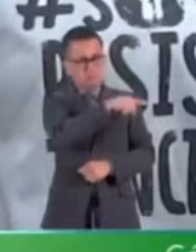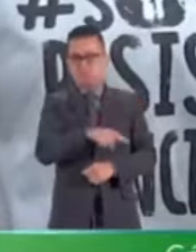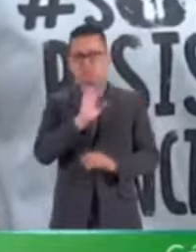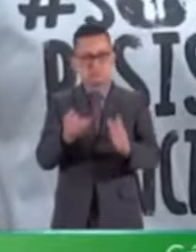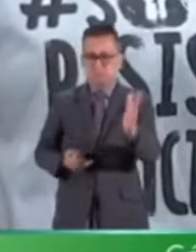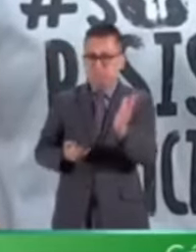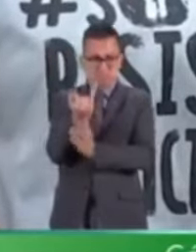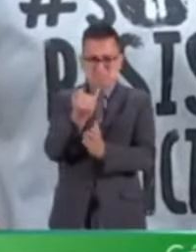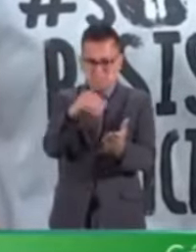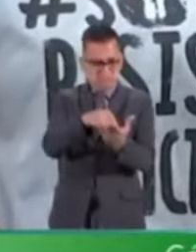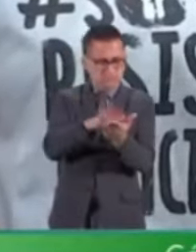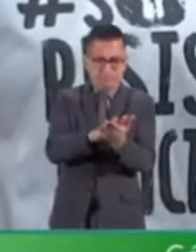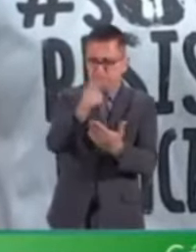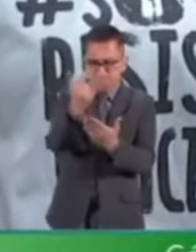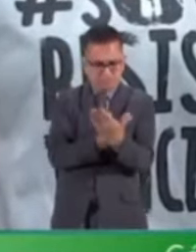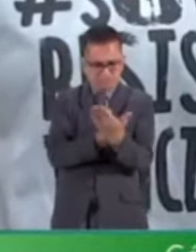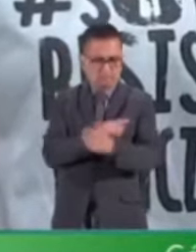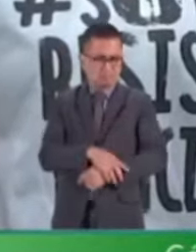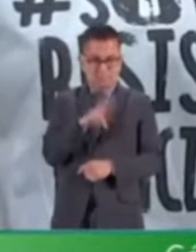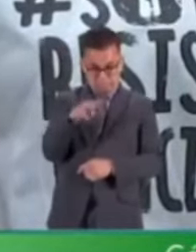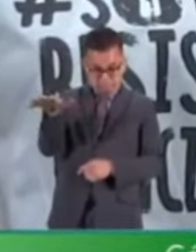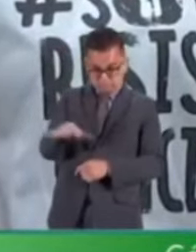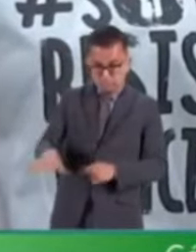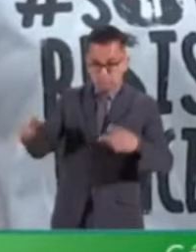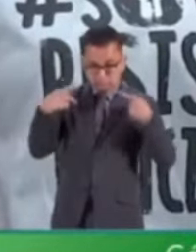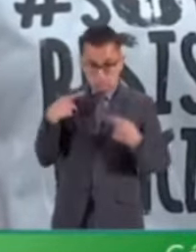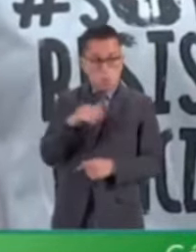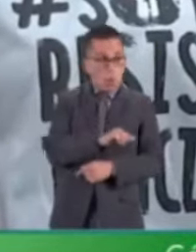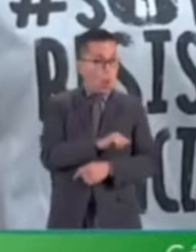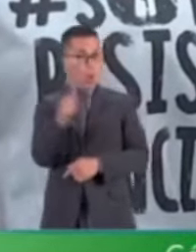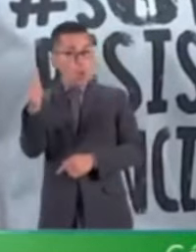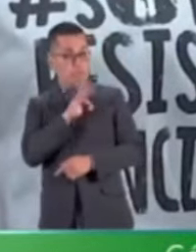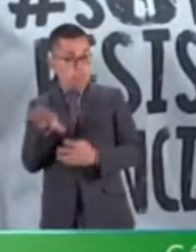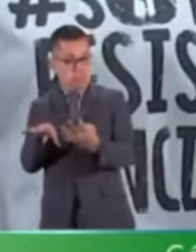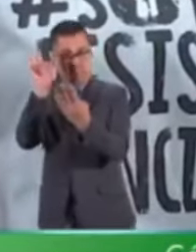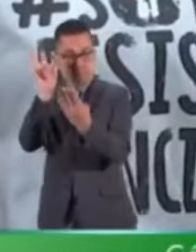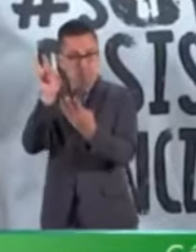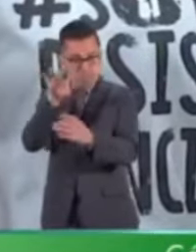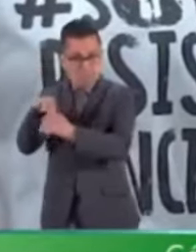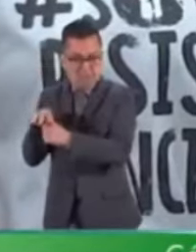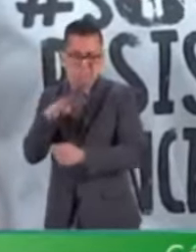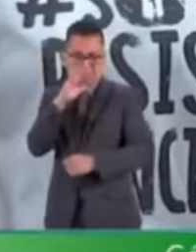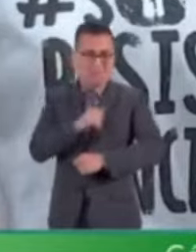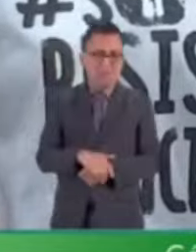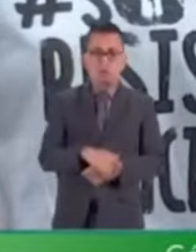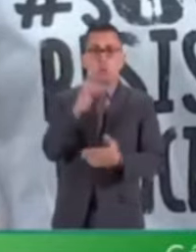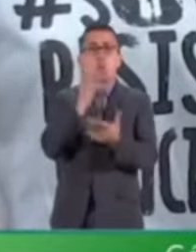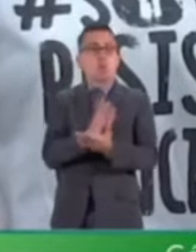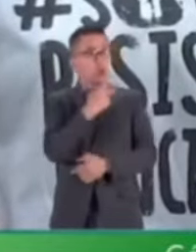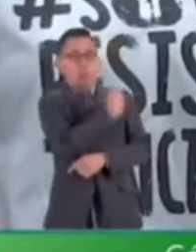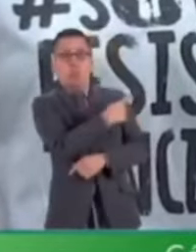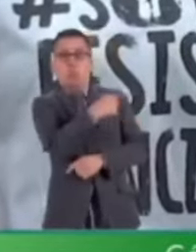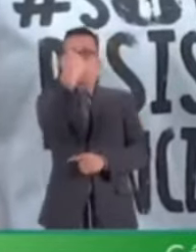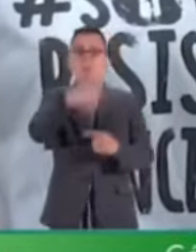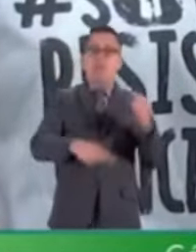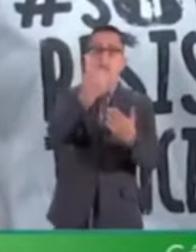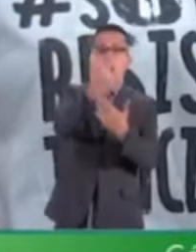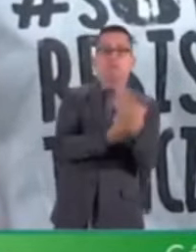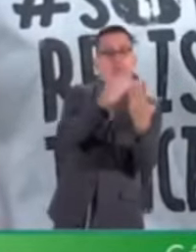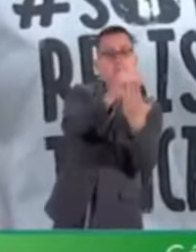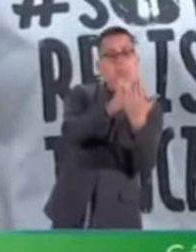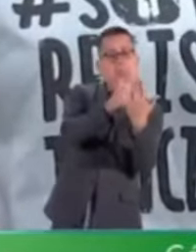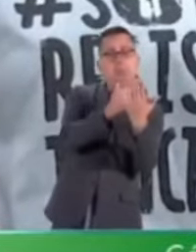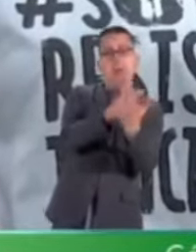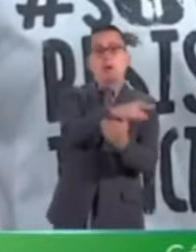no tendrá opción ningún mexicano de votar por una opción libre, sino que estarán votando por los perfiles que defina